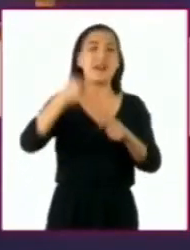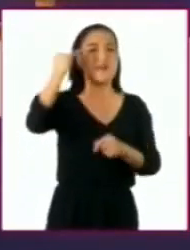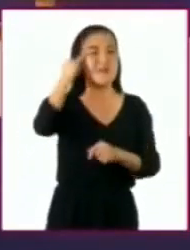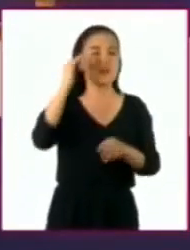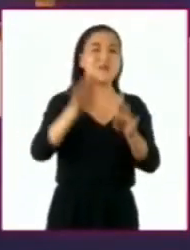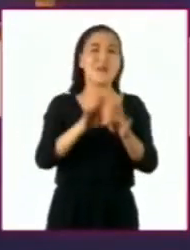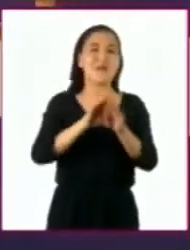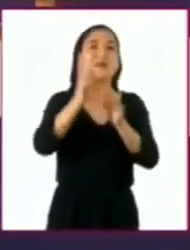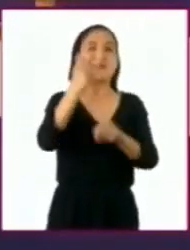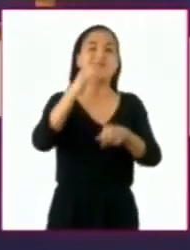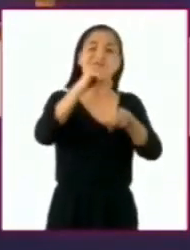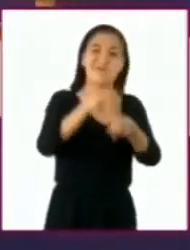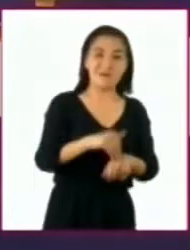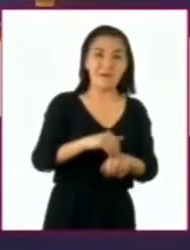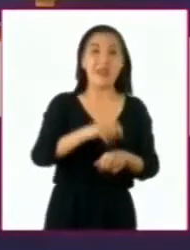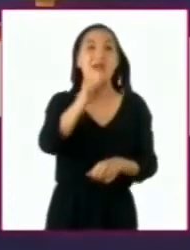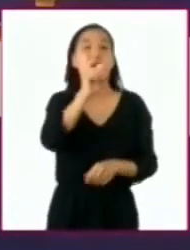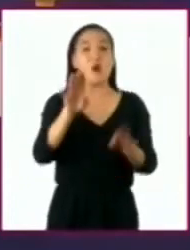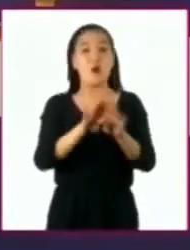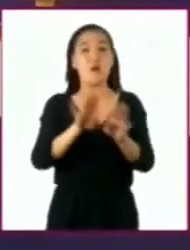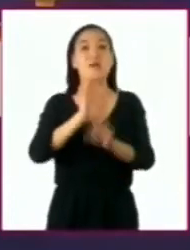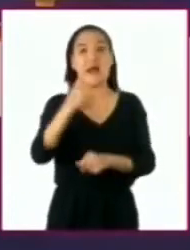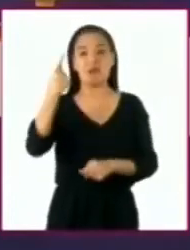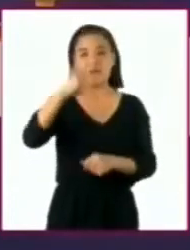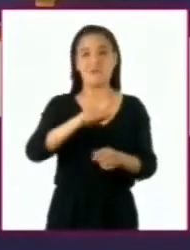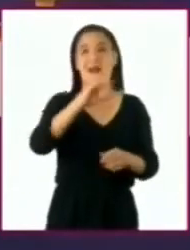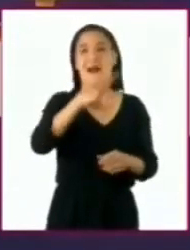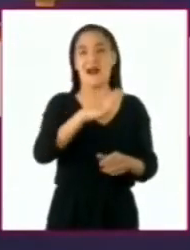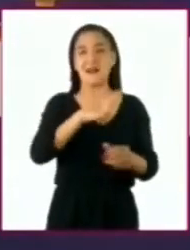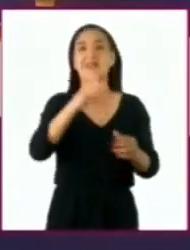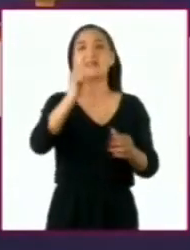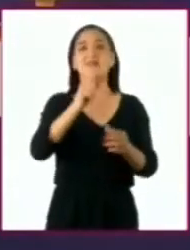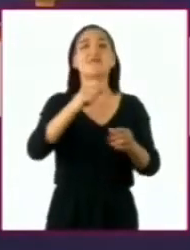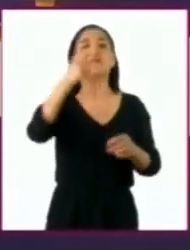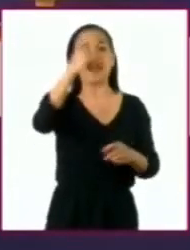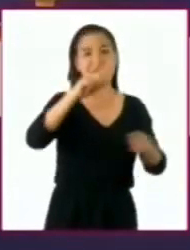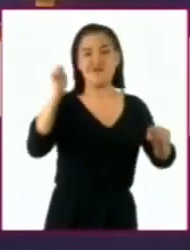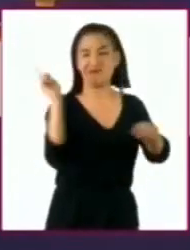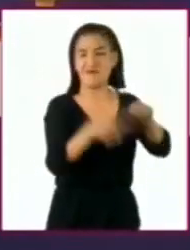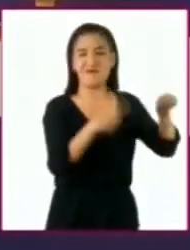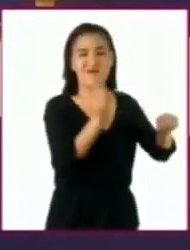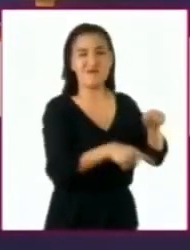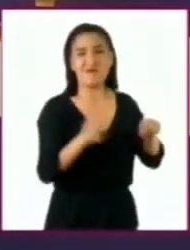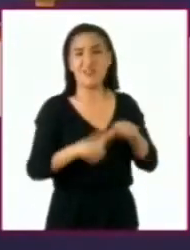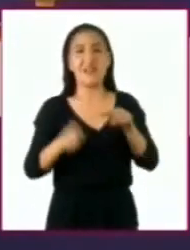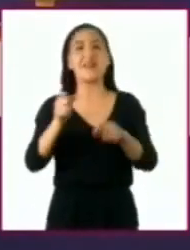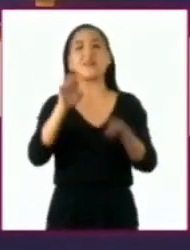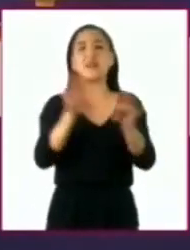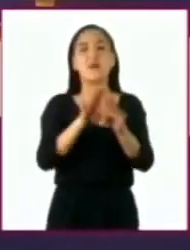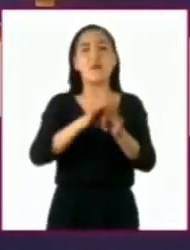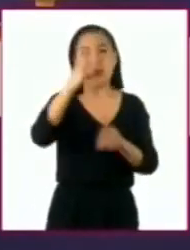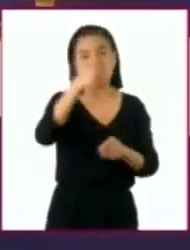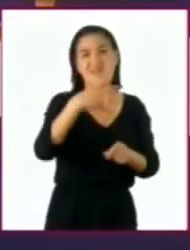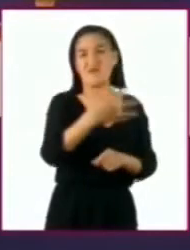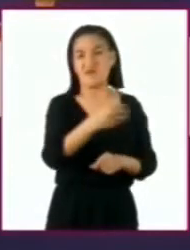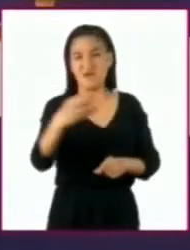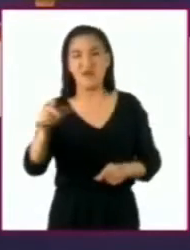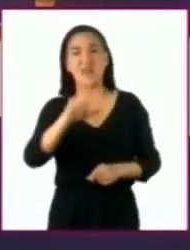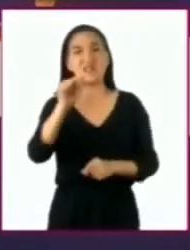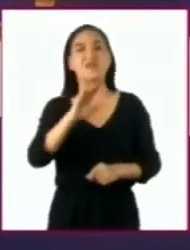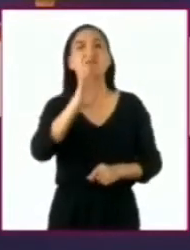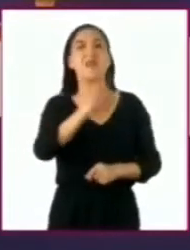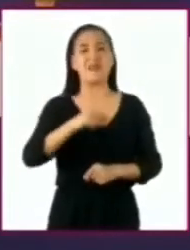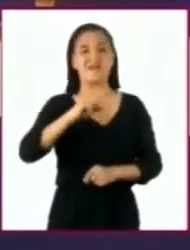manera, ya en el Tratado Primero, hará mención de las plagas que asolaron a las poblaciones amerindias tras la llegada